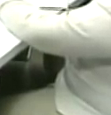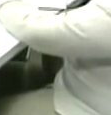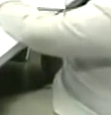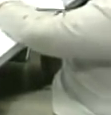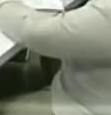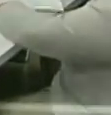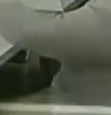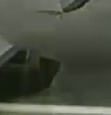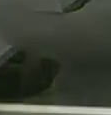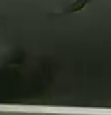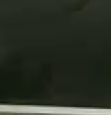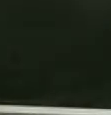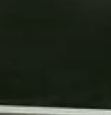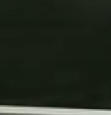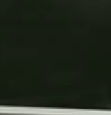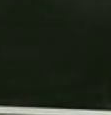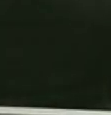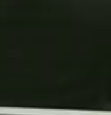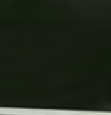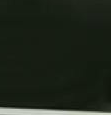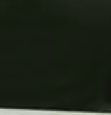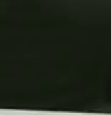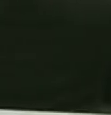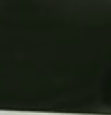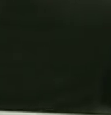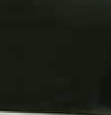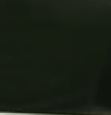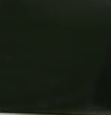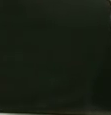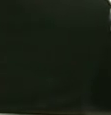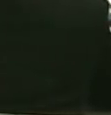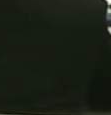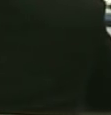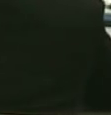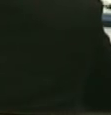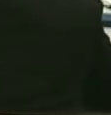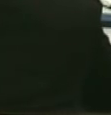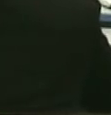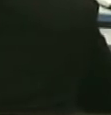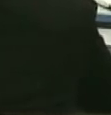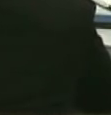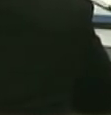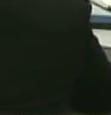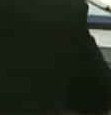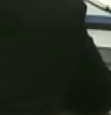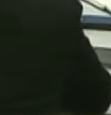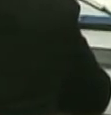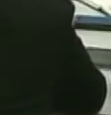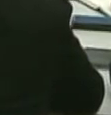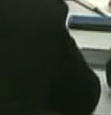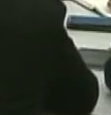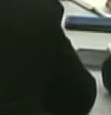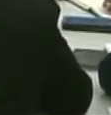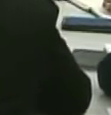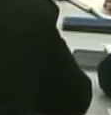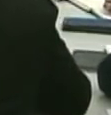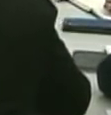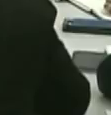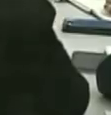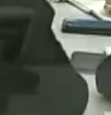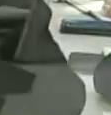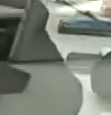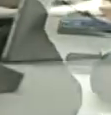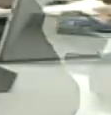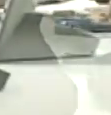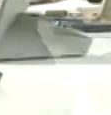país, gobernadores, gobernadoras, protectores y protectoras de todos